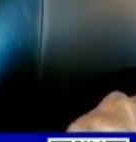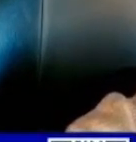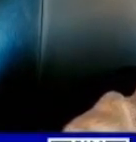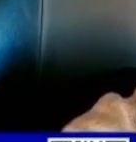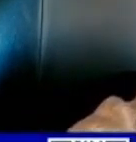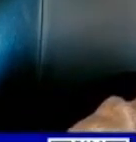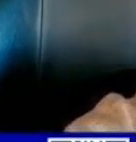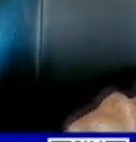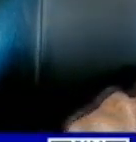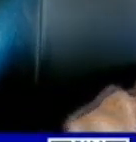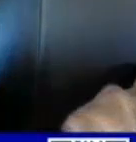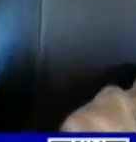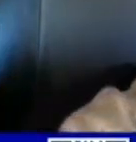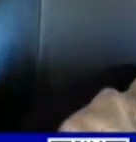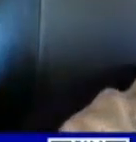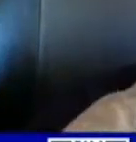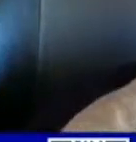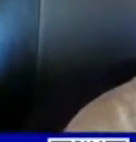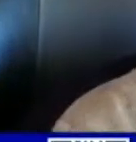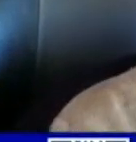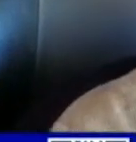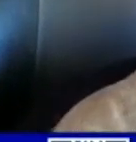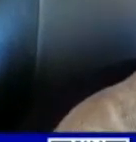me están esperando